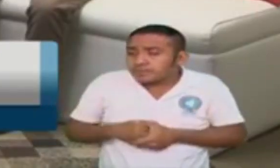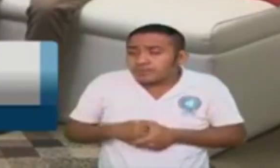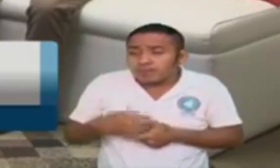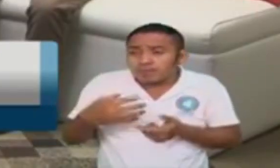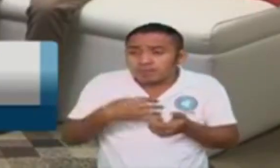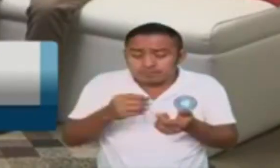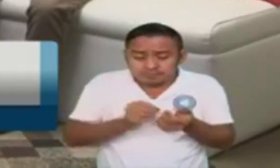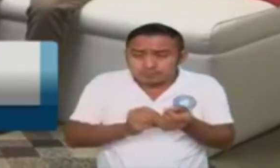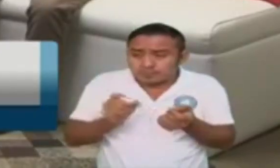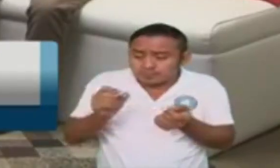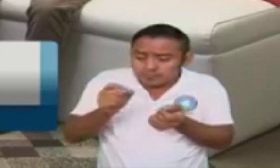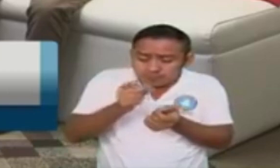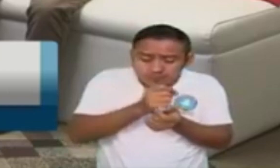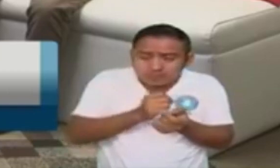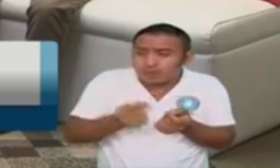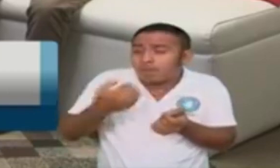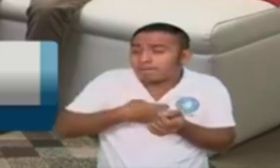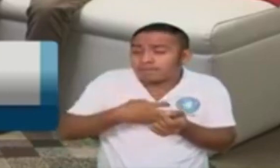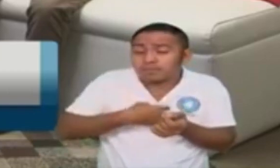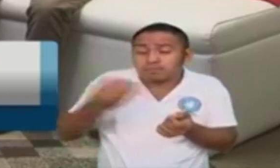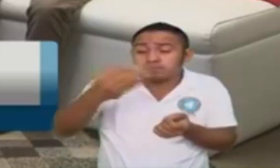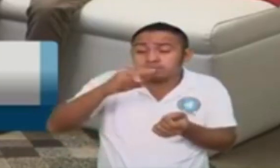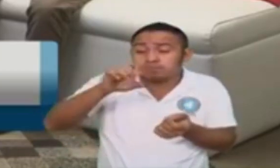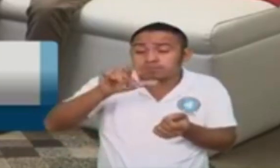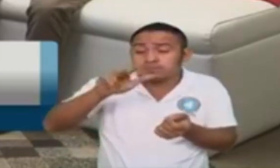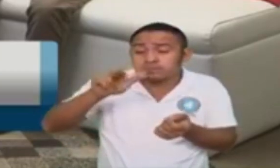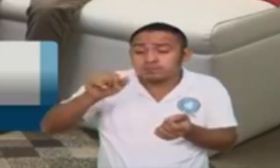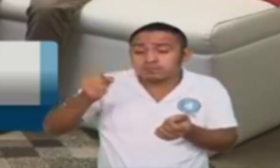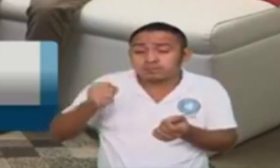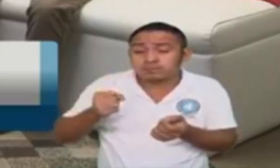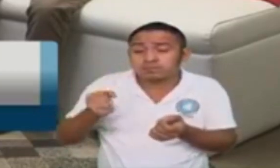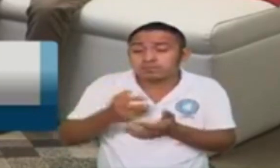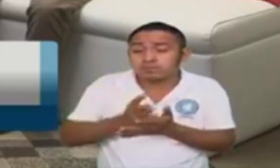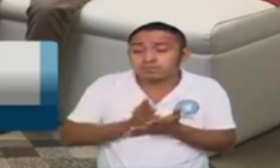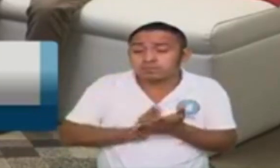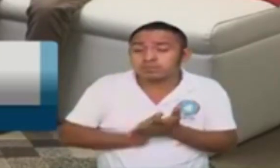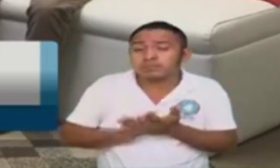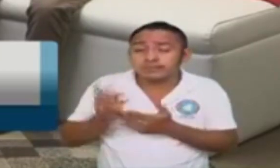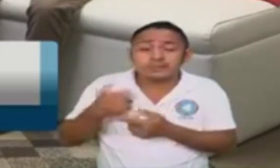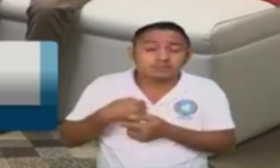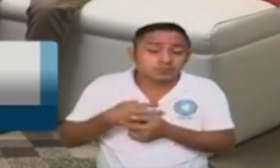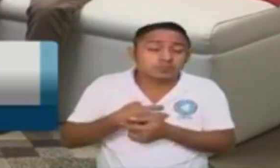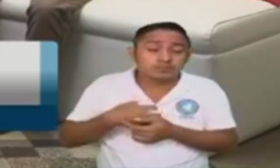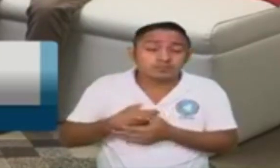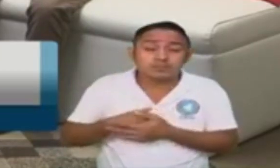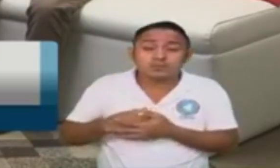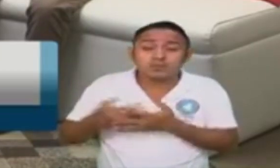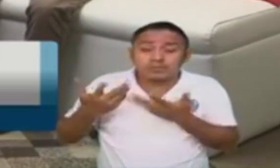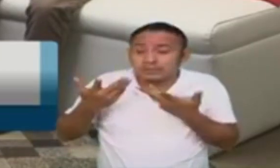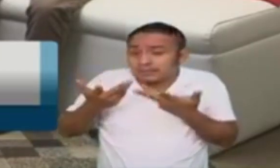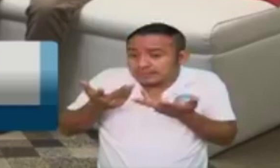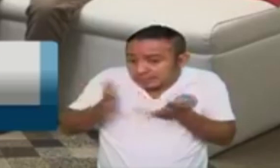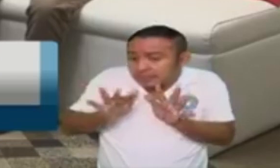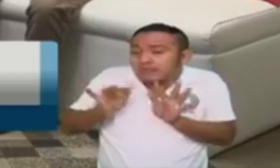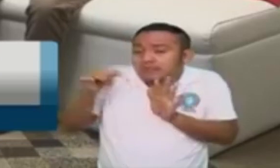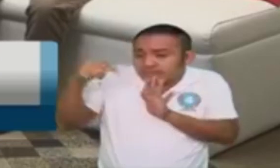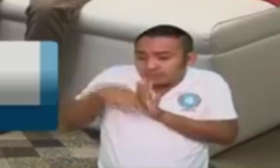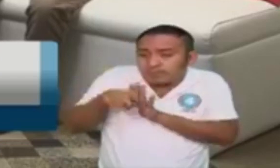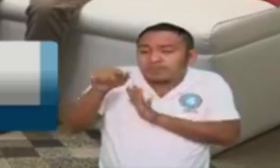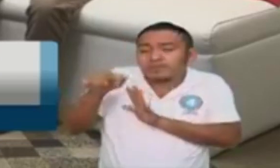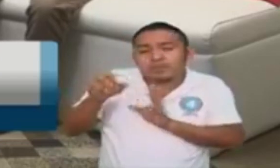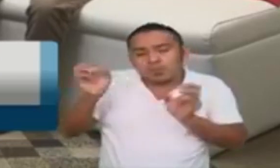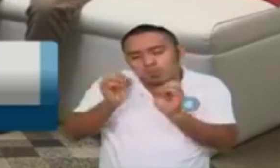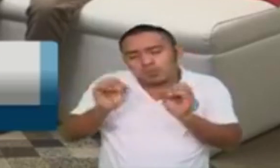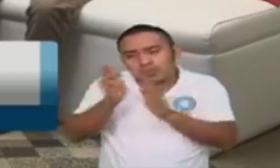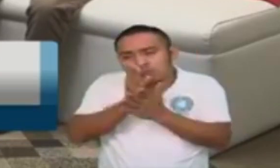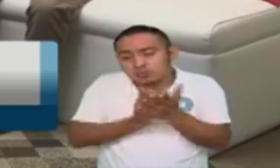de células dentro del nódulo. Bueno. No solo líquido, sino hay algunas células que ya se metieron. O que puede tener algunas zonas